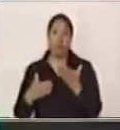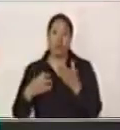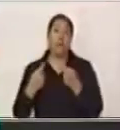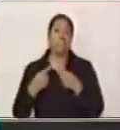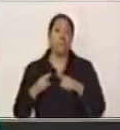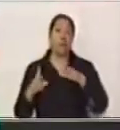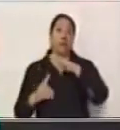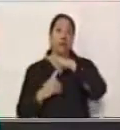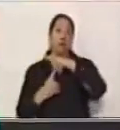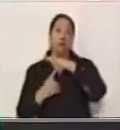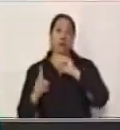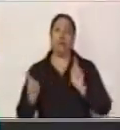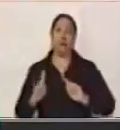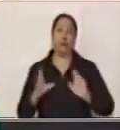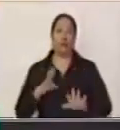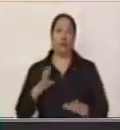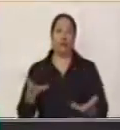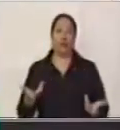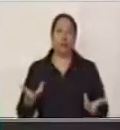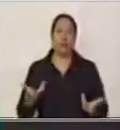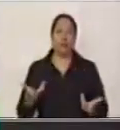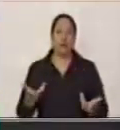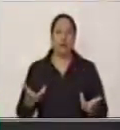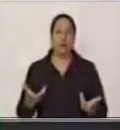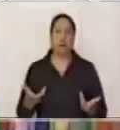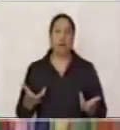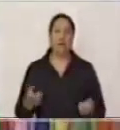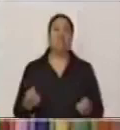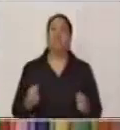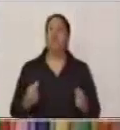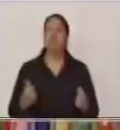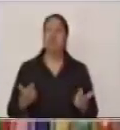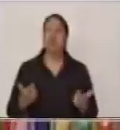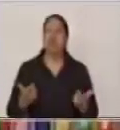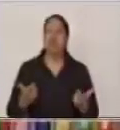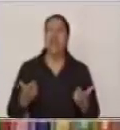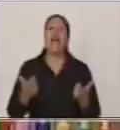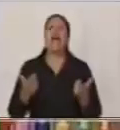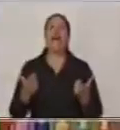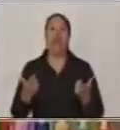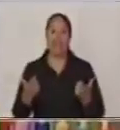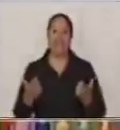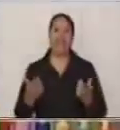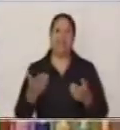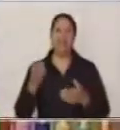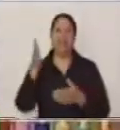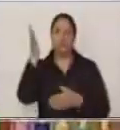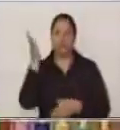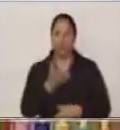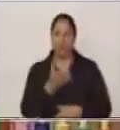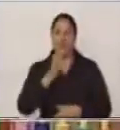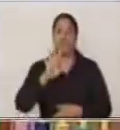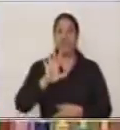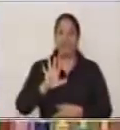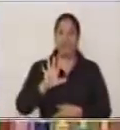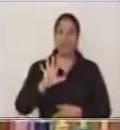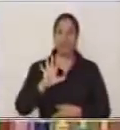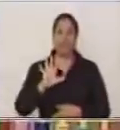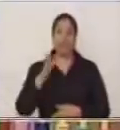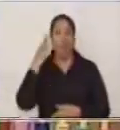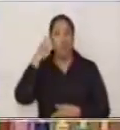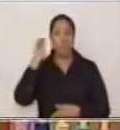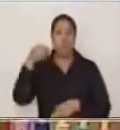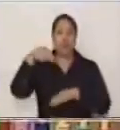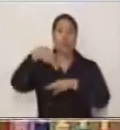no, porque es un número primo. Entonces vamos a hacerlo sacándole quinta porque el numerador